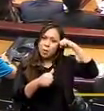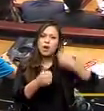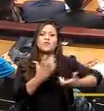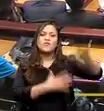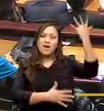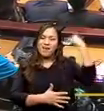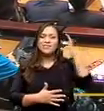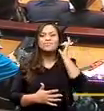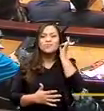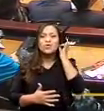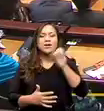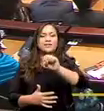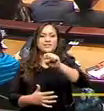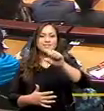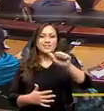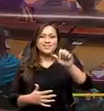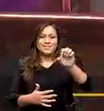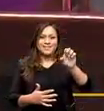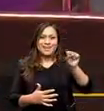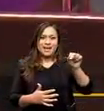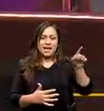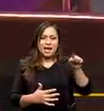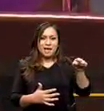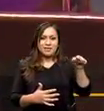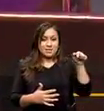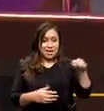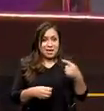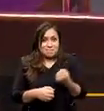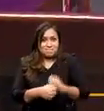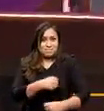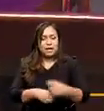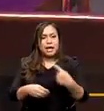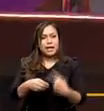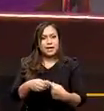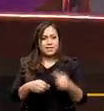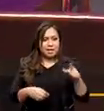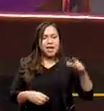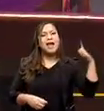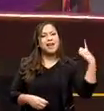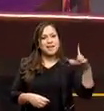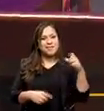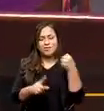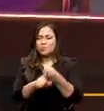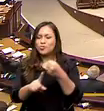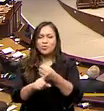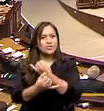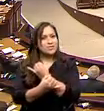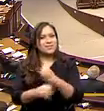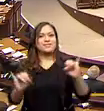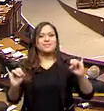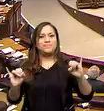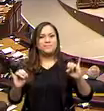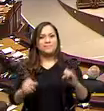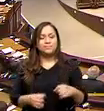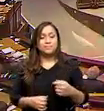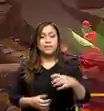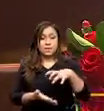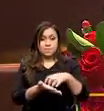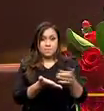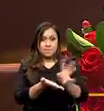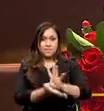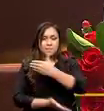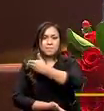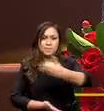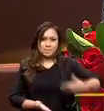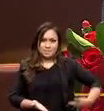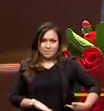Manuela Sáenz, quiteña ilustre y lideresa de la independencia de América. La presidenta de la Asamblea